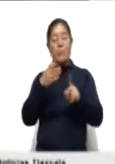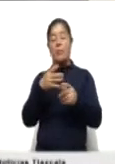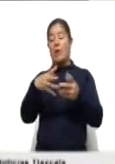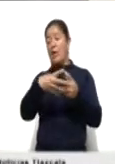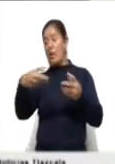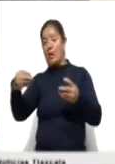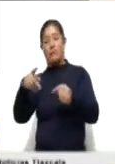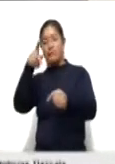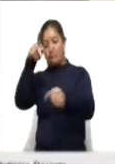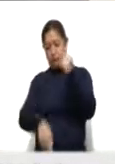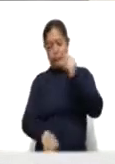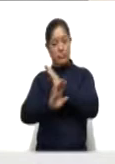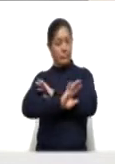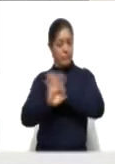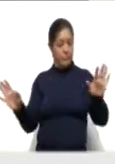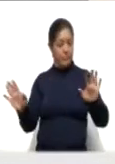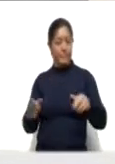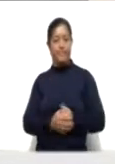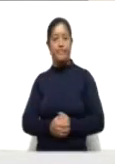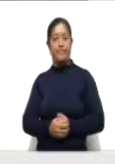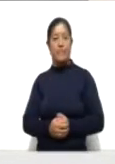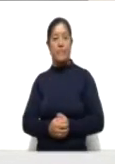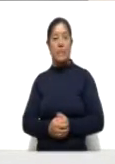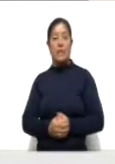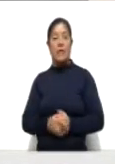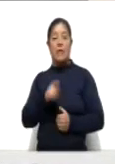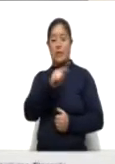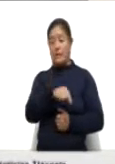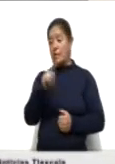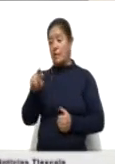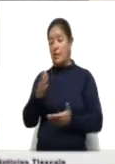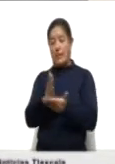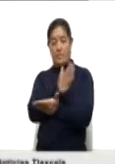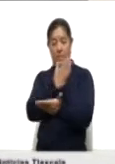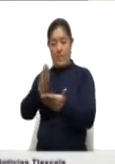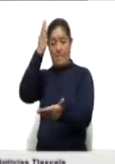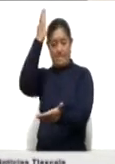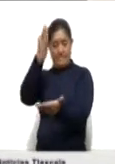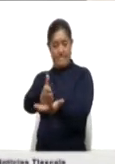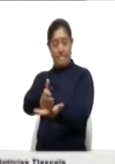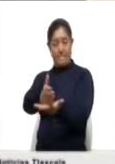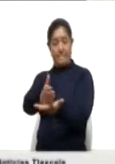los contagios, y si ellos no participan en esa